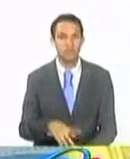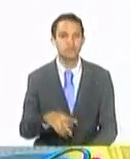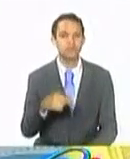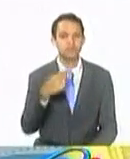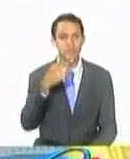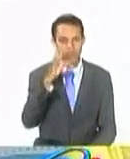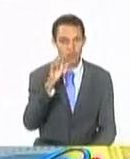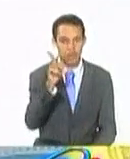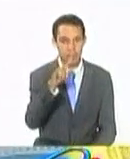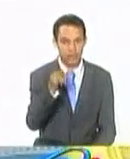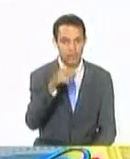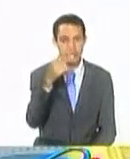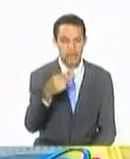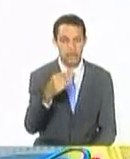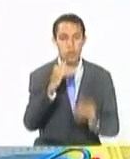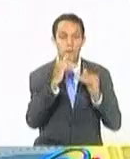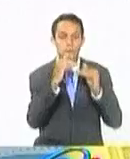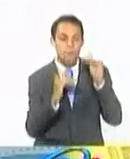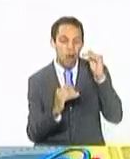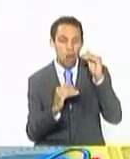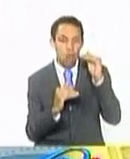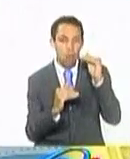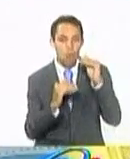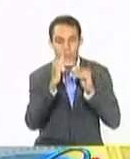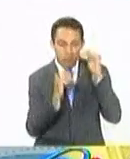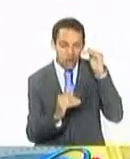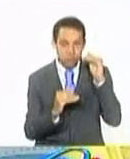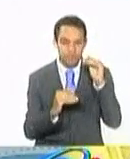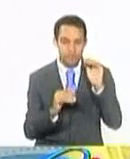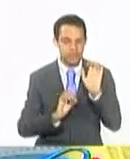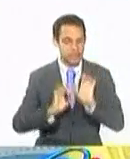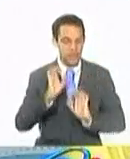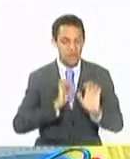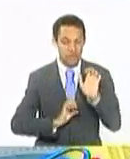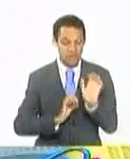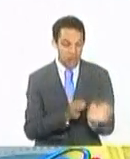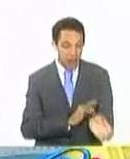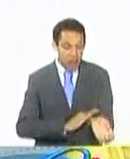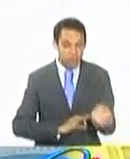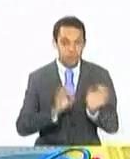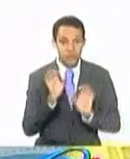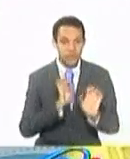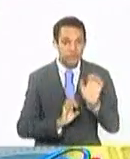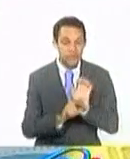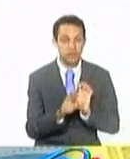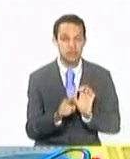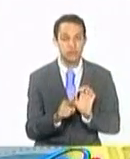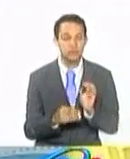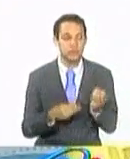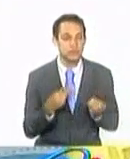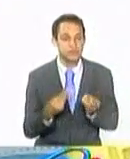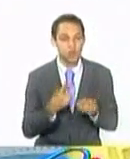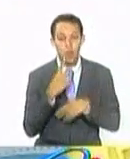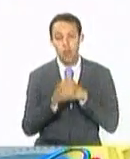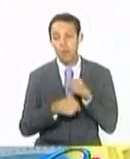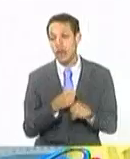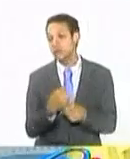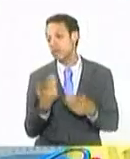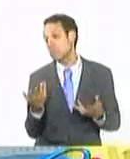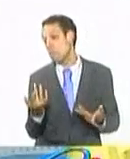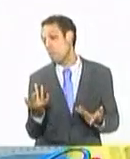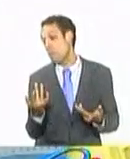tiroides muy bajito las defensas muy bajitas y yo me iba a sentar a esperar un año que de pronto si hubiera ido a una